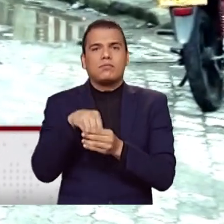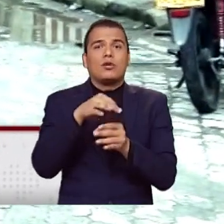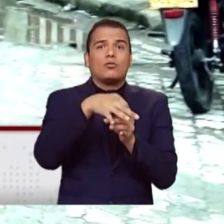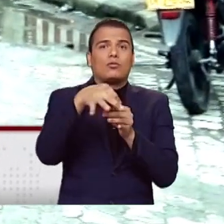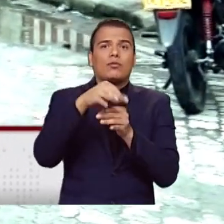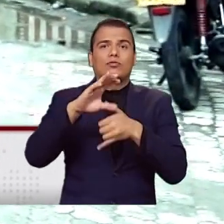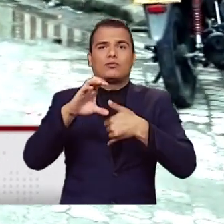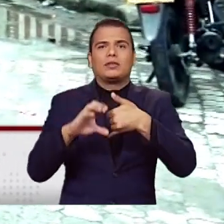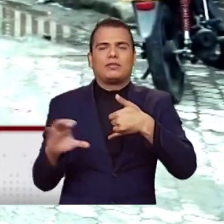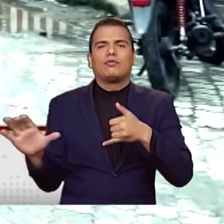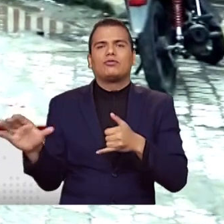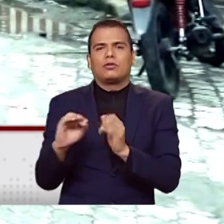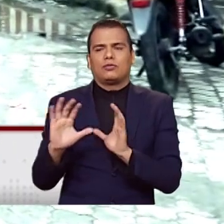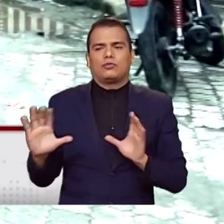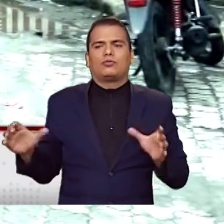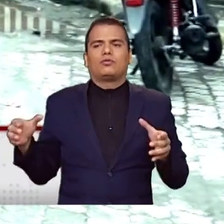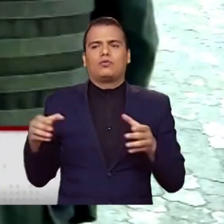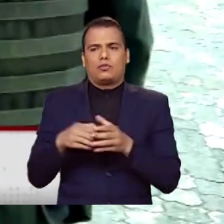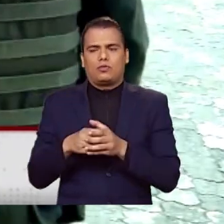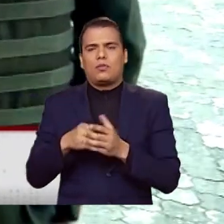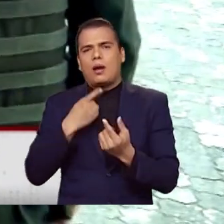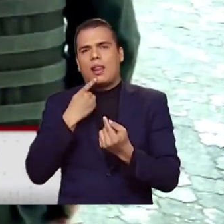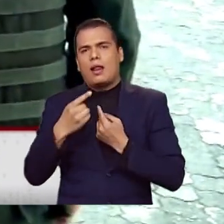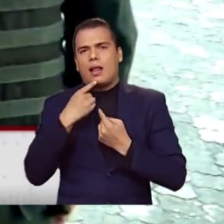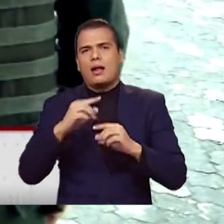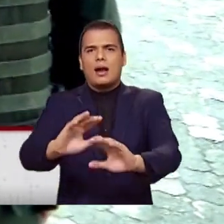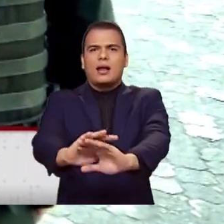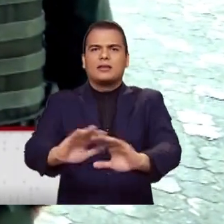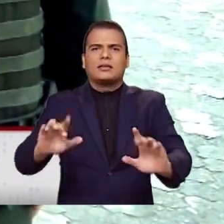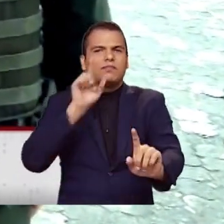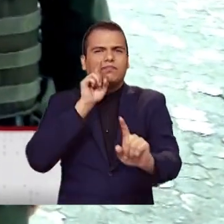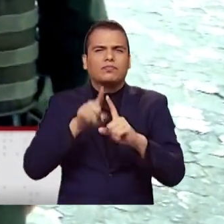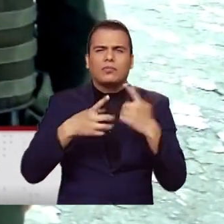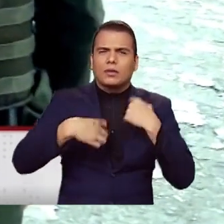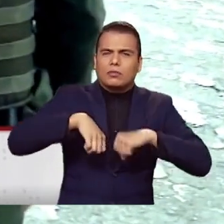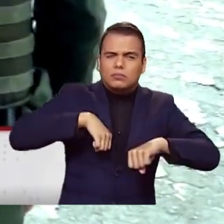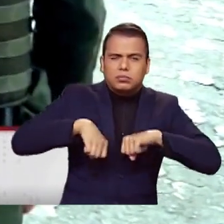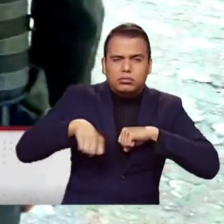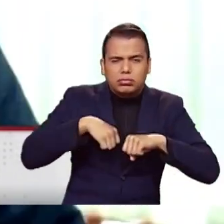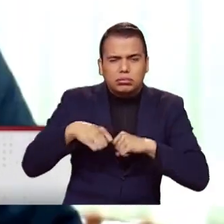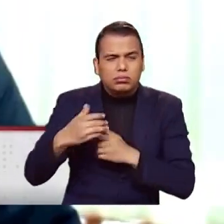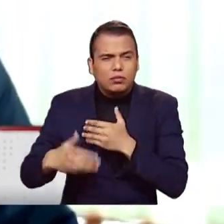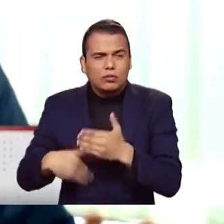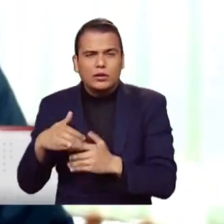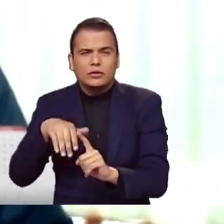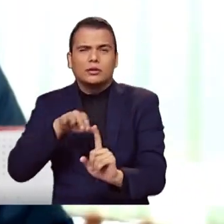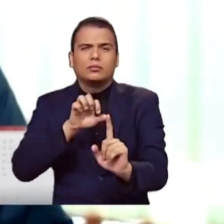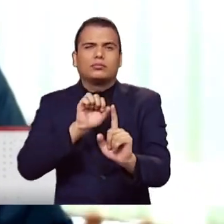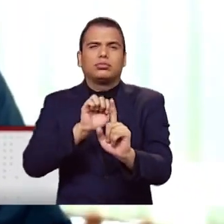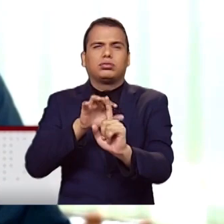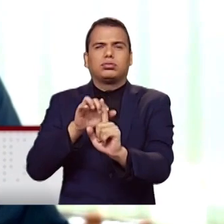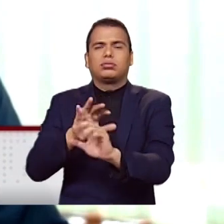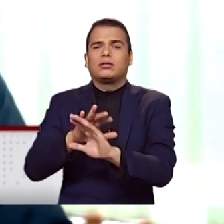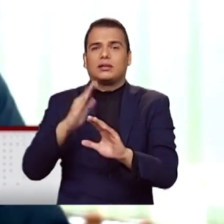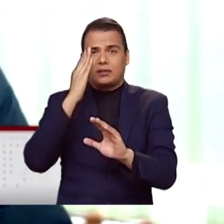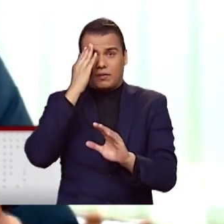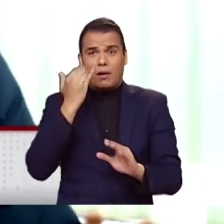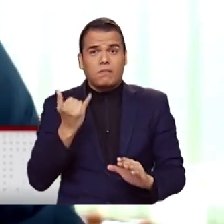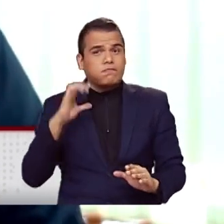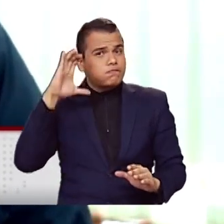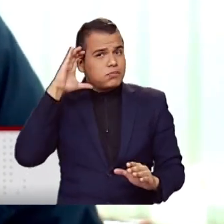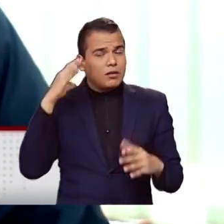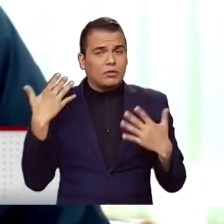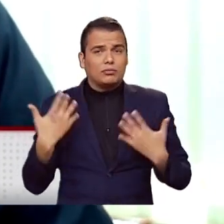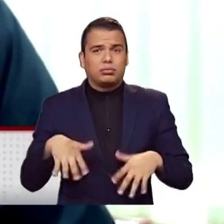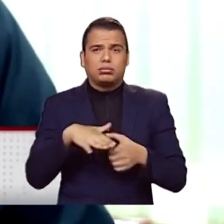costa pacífica de nuestro departamento. Esto nos permitirá tomar acciones importantes con lo que hoy estamos viviendo,